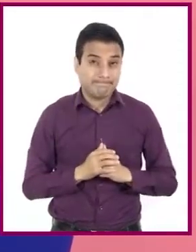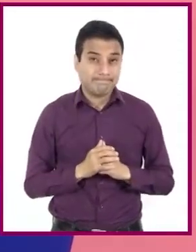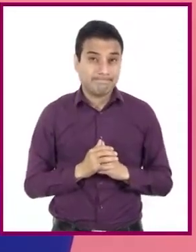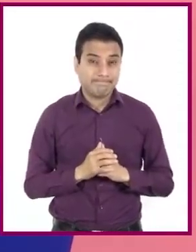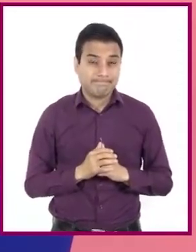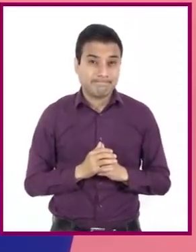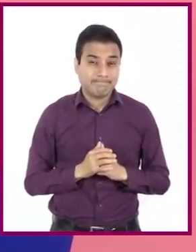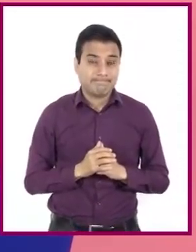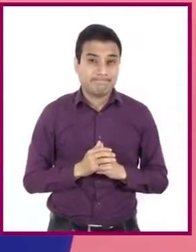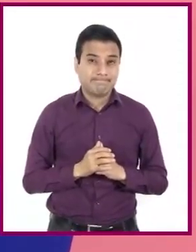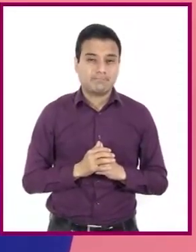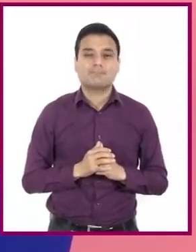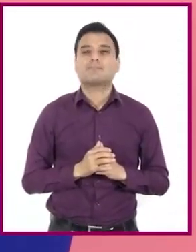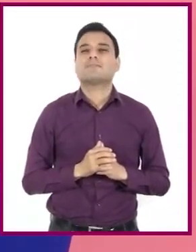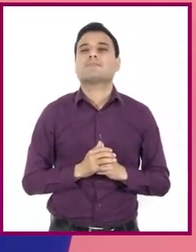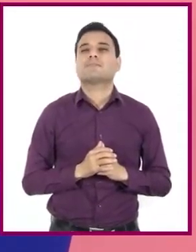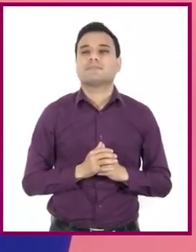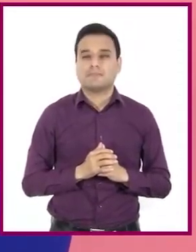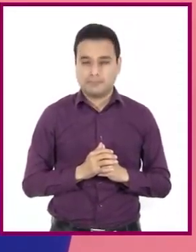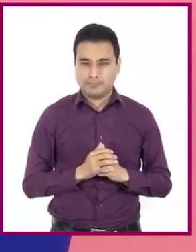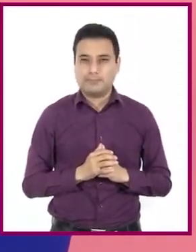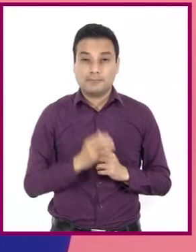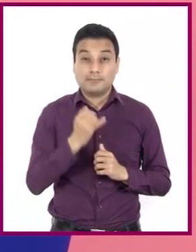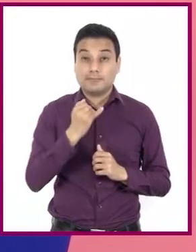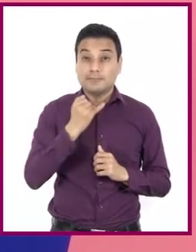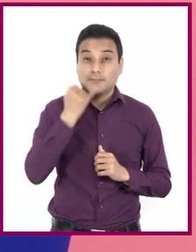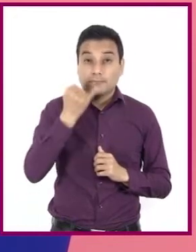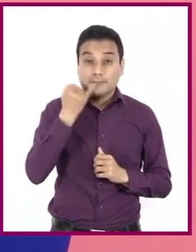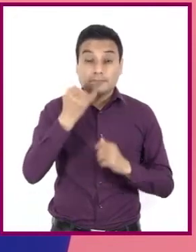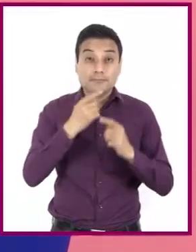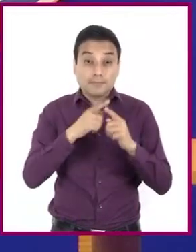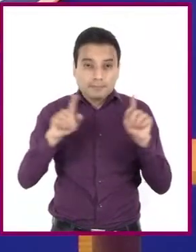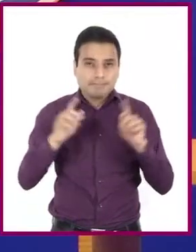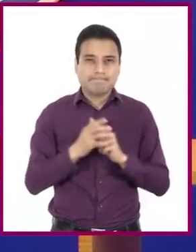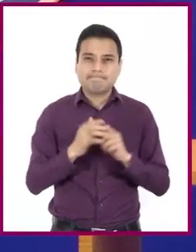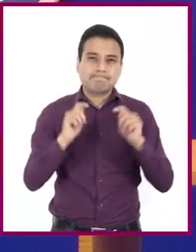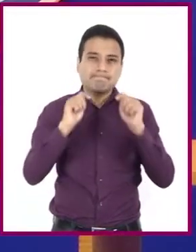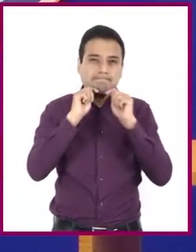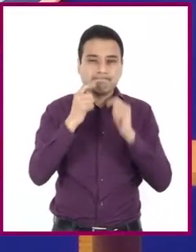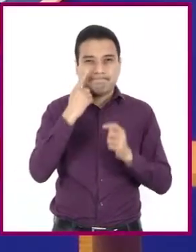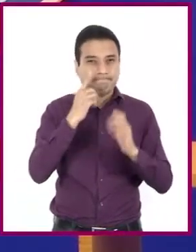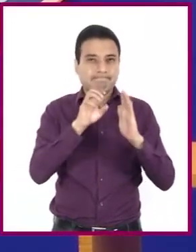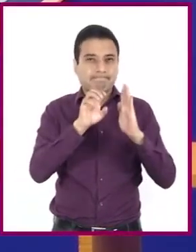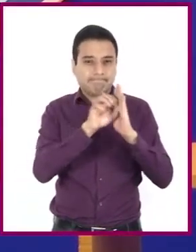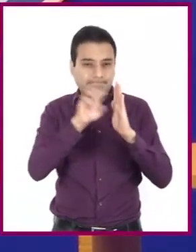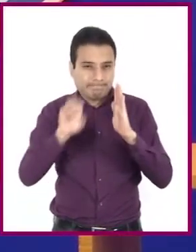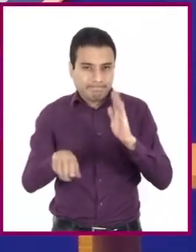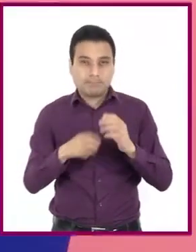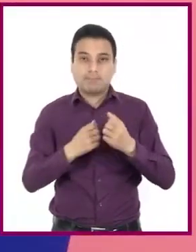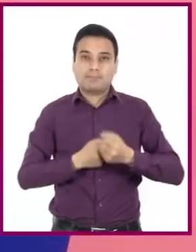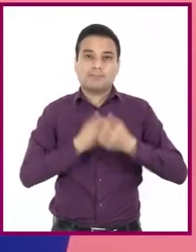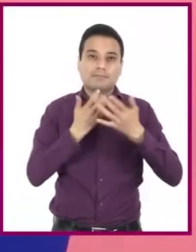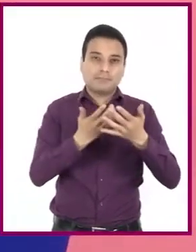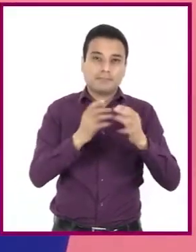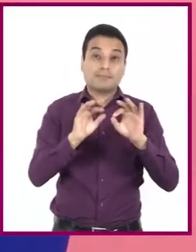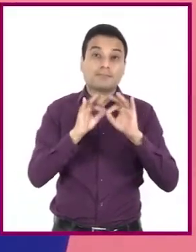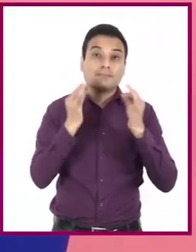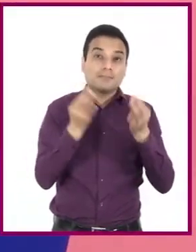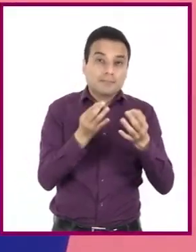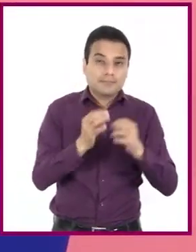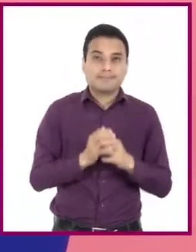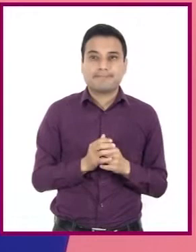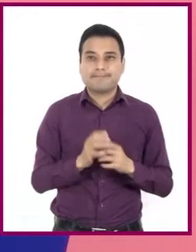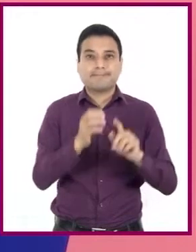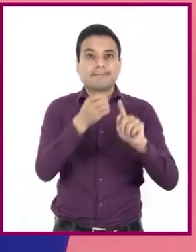idioma. Es decir, la distribución de los poemas, la disposición de las estrofas,